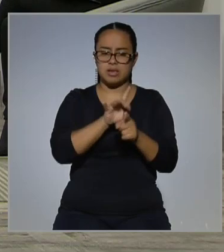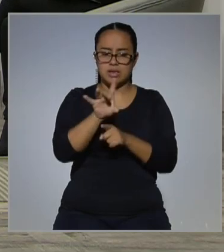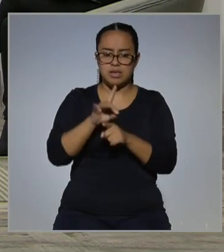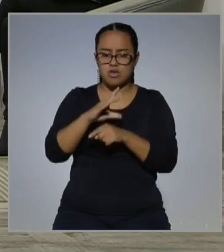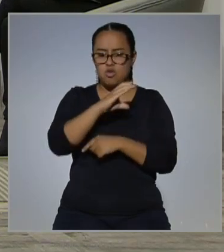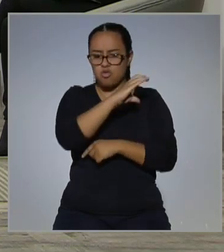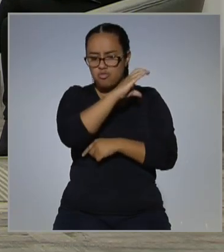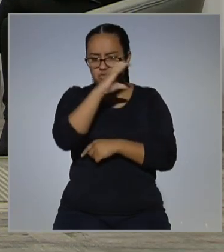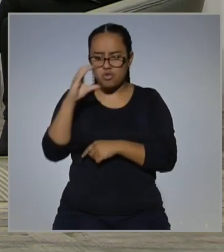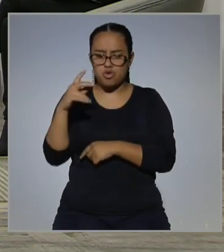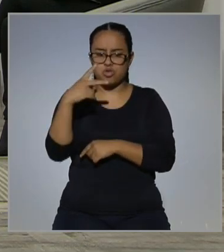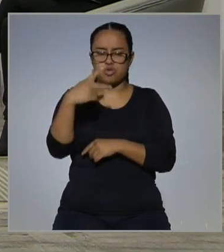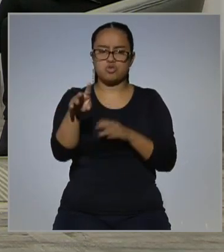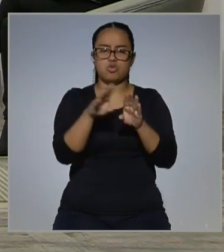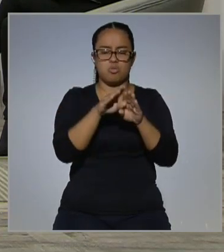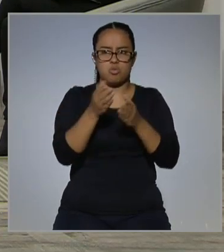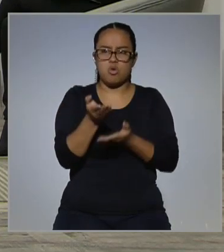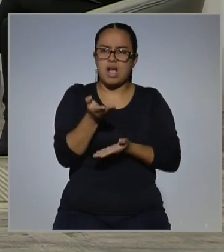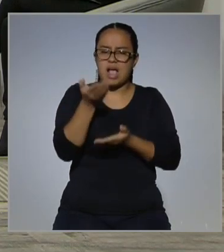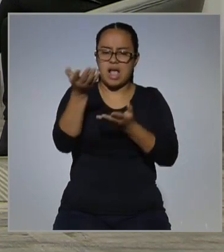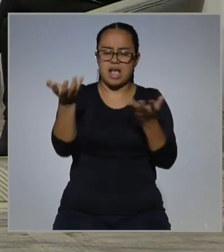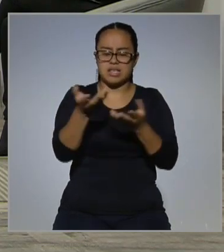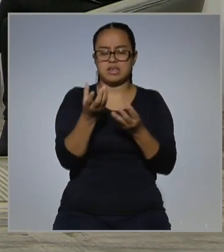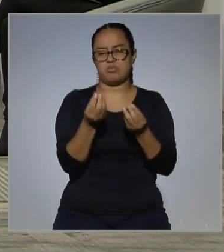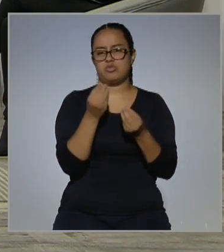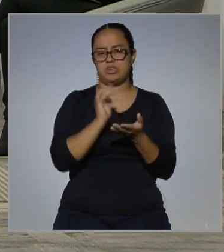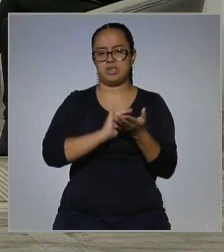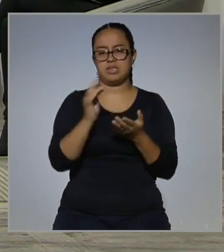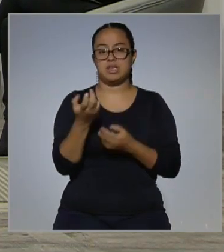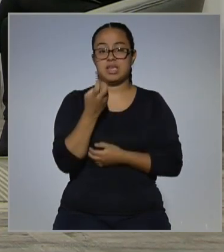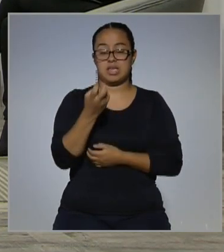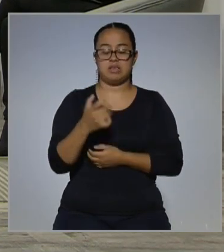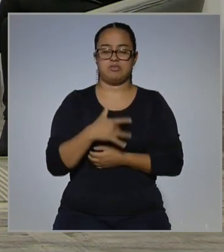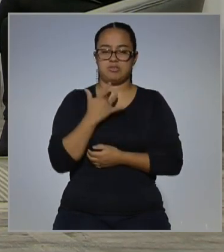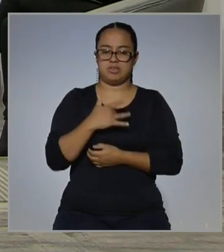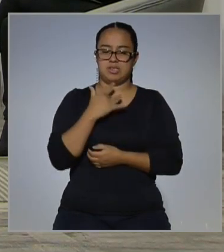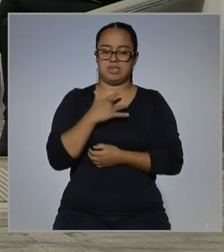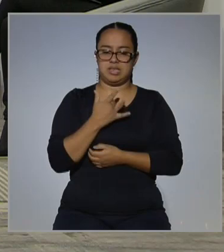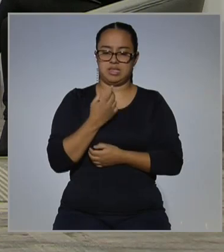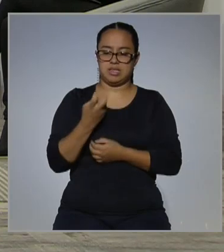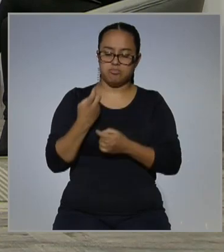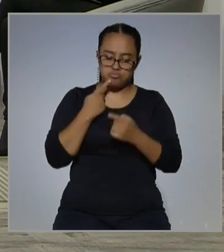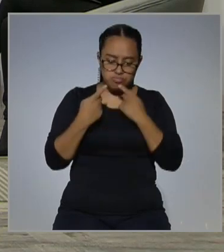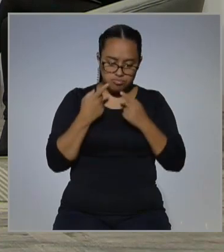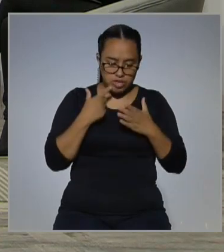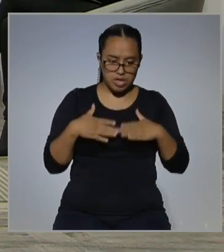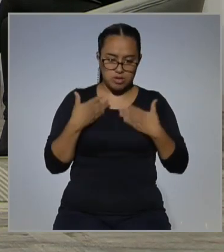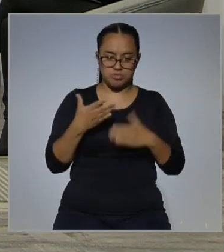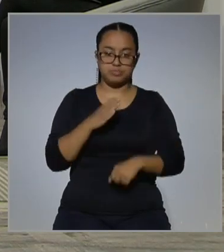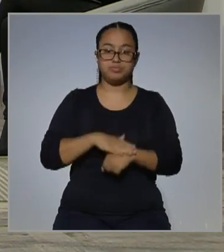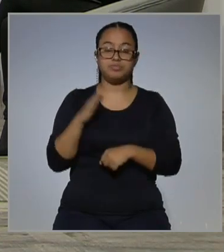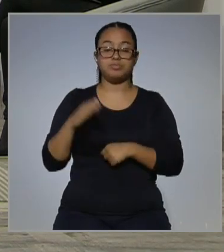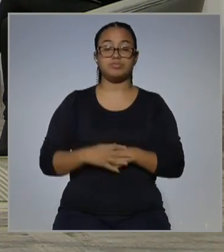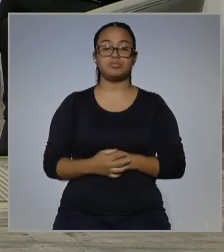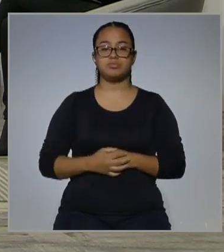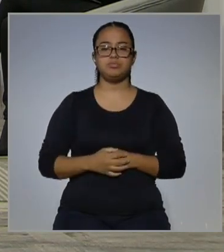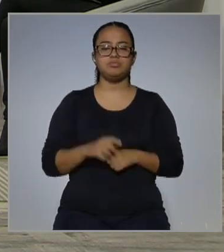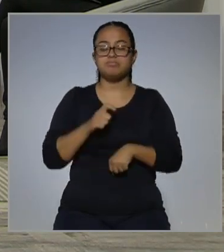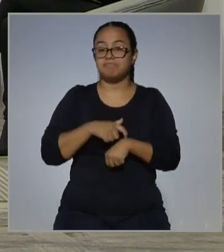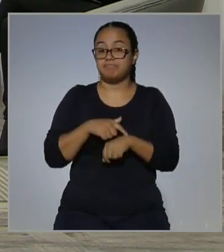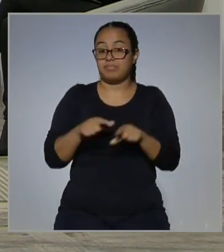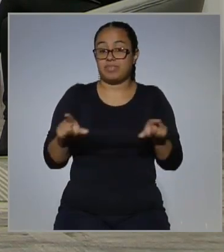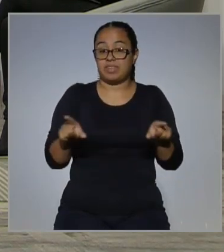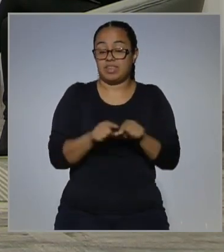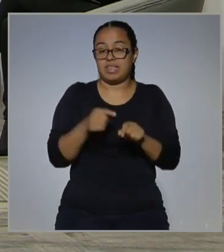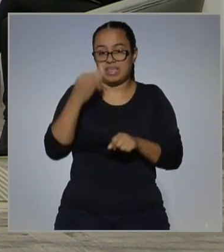las fotografías de sus altares. Muchas gracias, de verdad. Eso nos hace entrar en estos diálogos en confianza. Tenemos poco tiempo ya